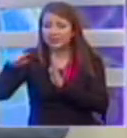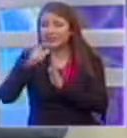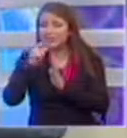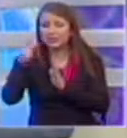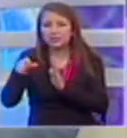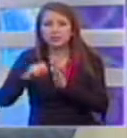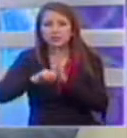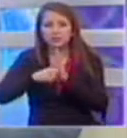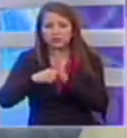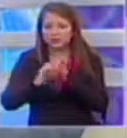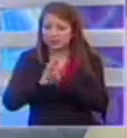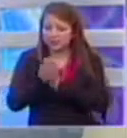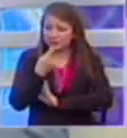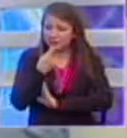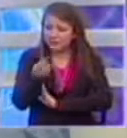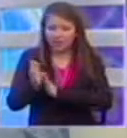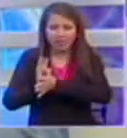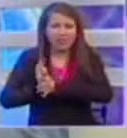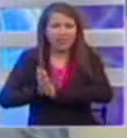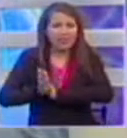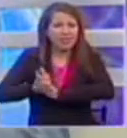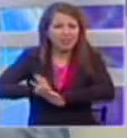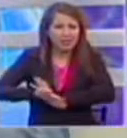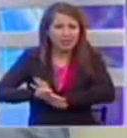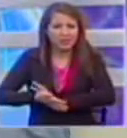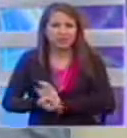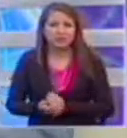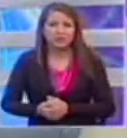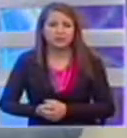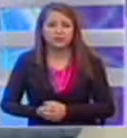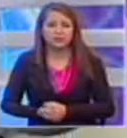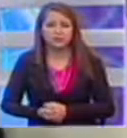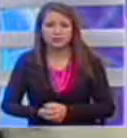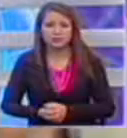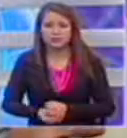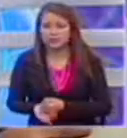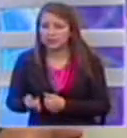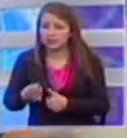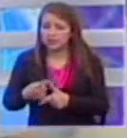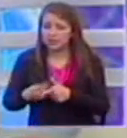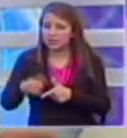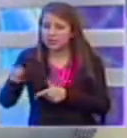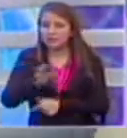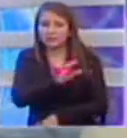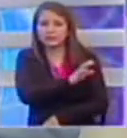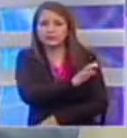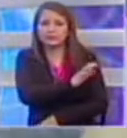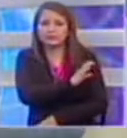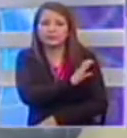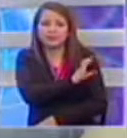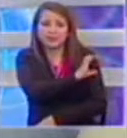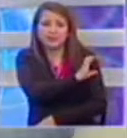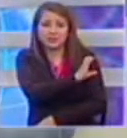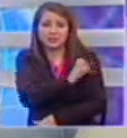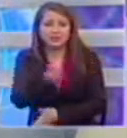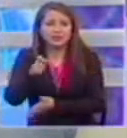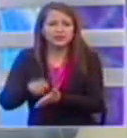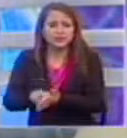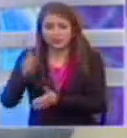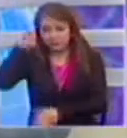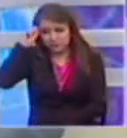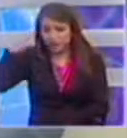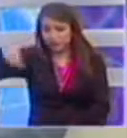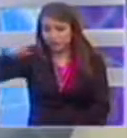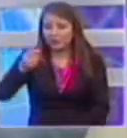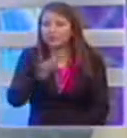Contralor no ha dicho absolutamente nada. Entonces, el Consejo Electoral, que recordemos que los